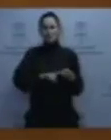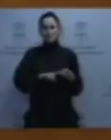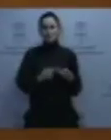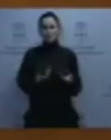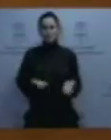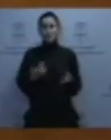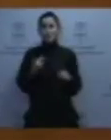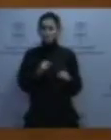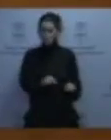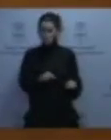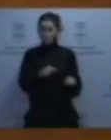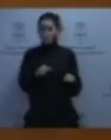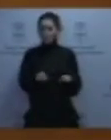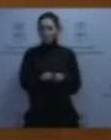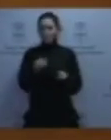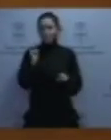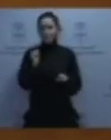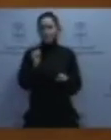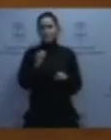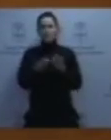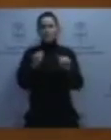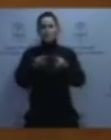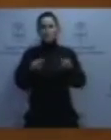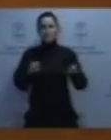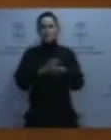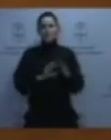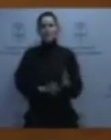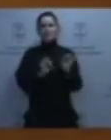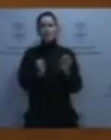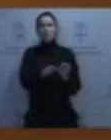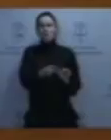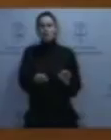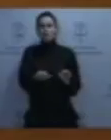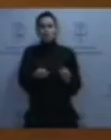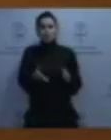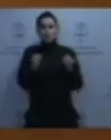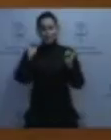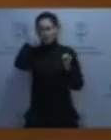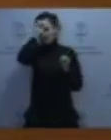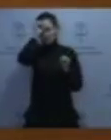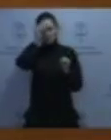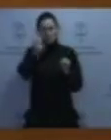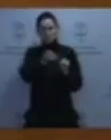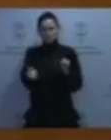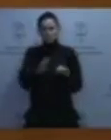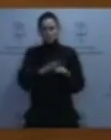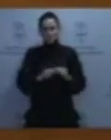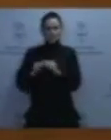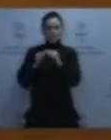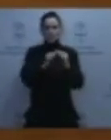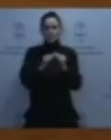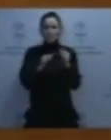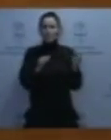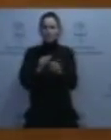también el hacer una nueva convocatoria para estas dos especialidades. Tienen razones objetivas para hacerlo, armonizar las condiciones de